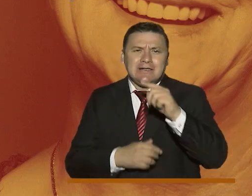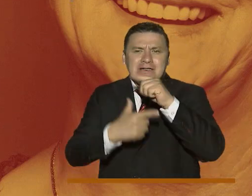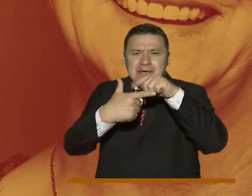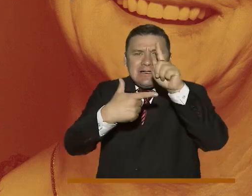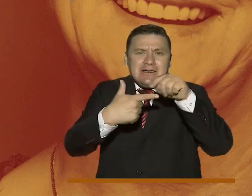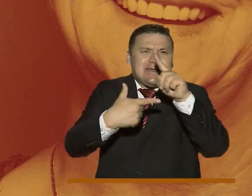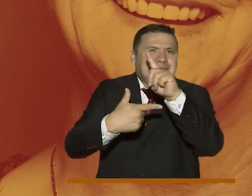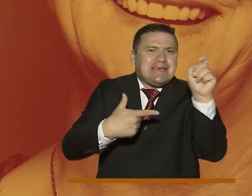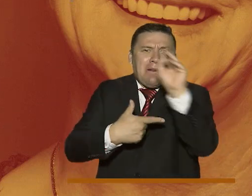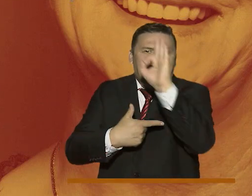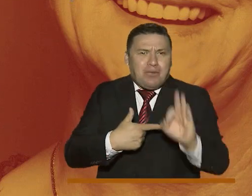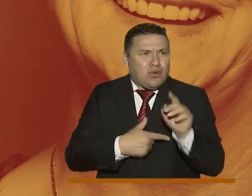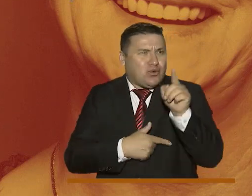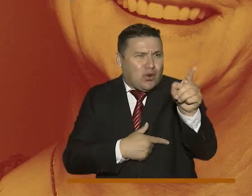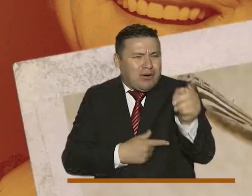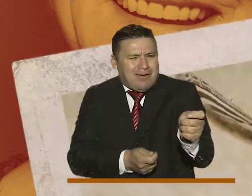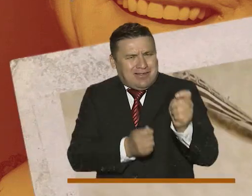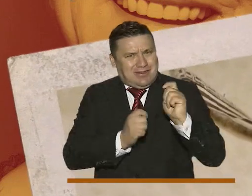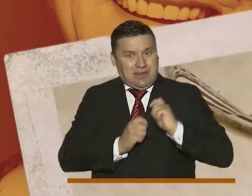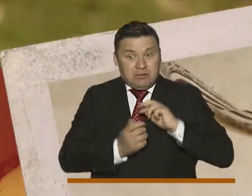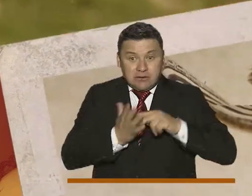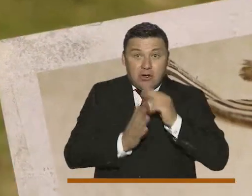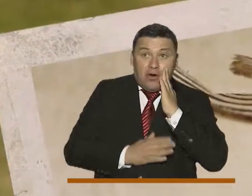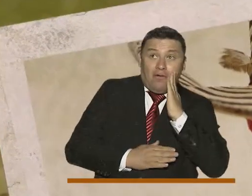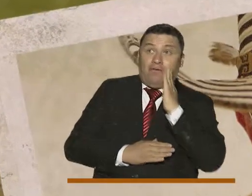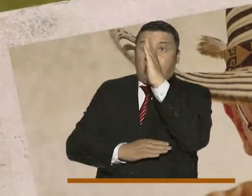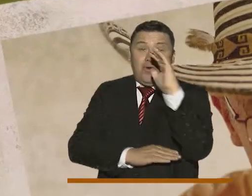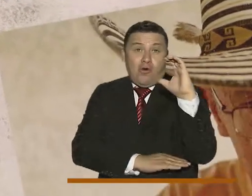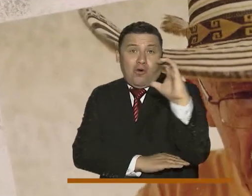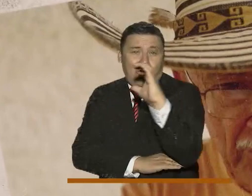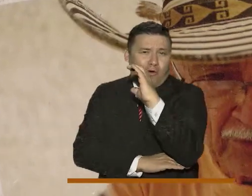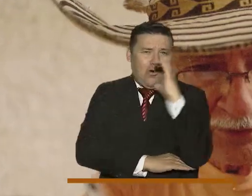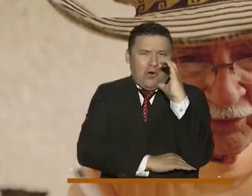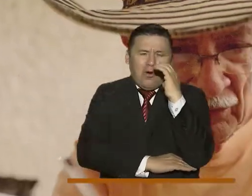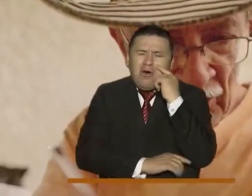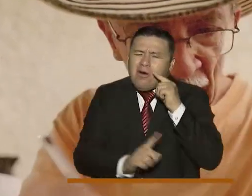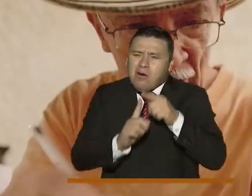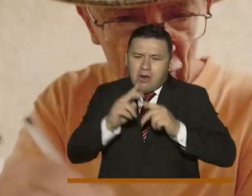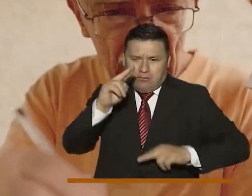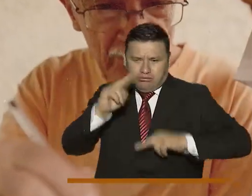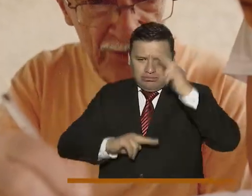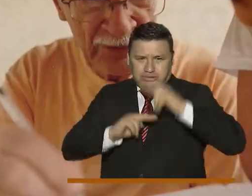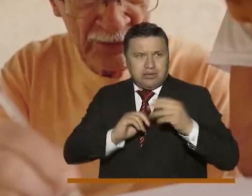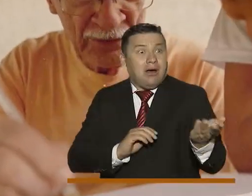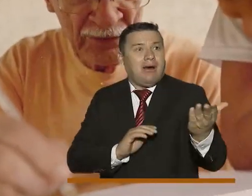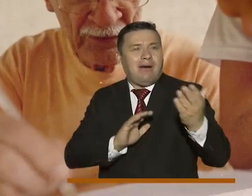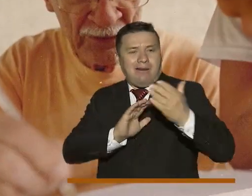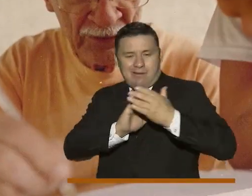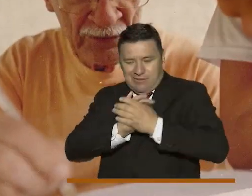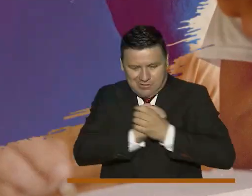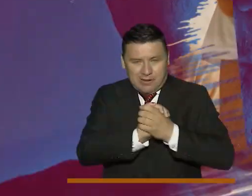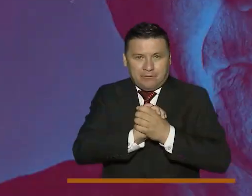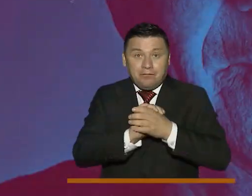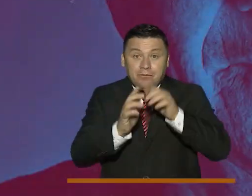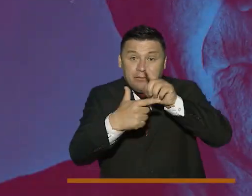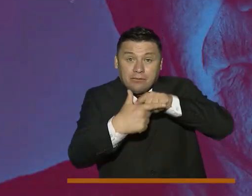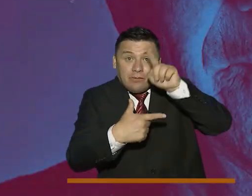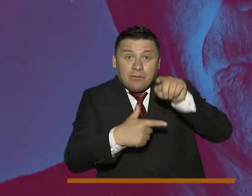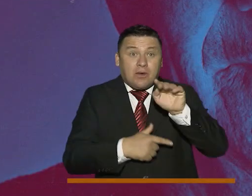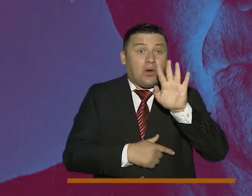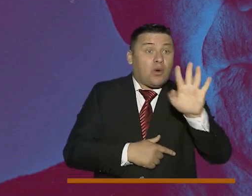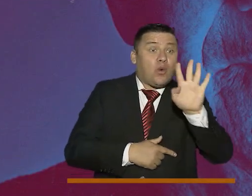el 100% de ti, porque el futuro de nuestro país lo construiremos de tu mano. La cifra